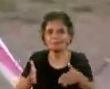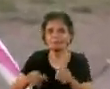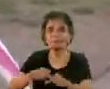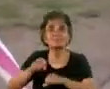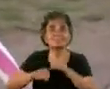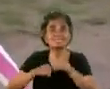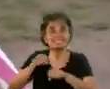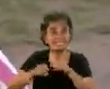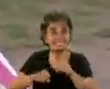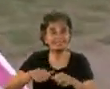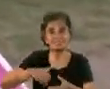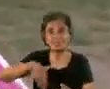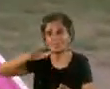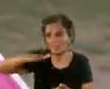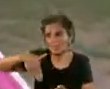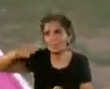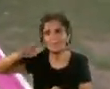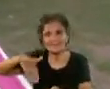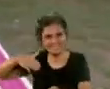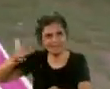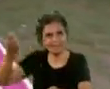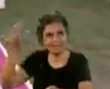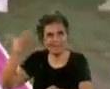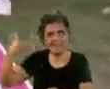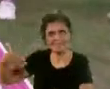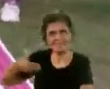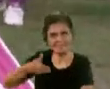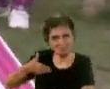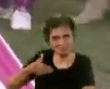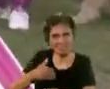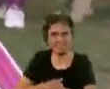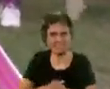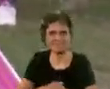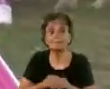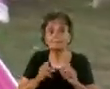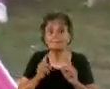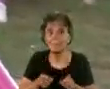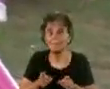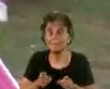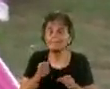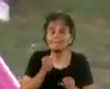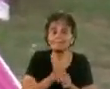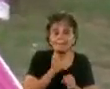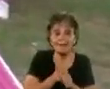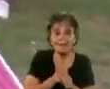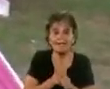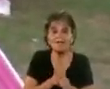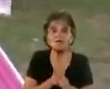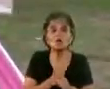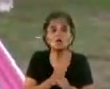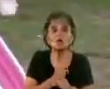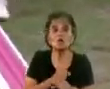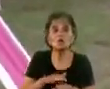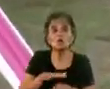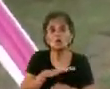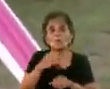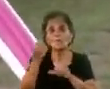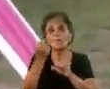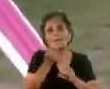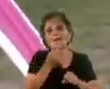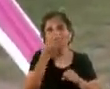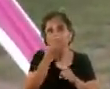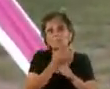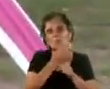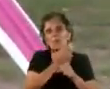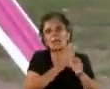puesto pinturas y demás que nos han pedido en la superficie, pero también se están haciendo trabajos puntuales en el Parque Cuarto Centenario en relación